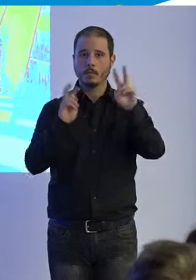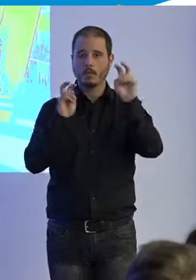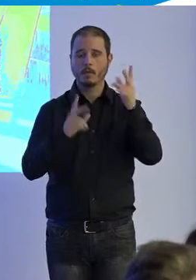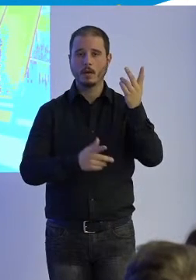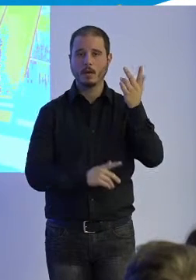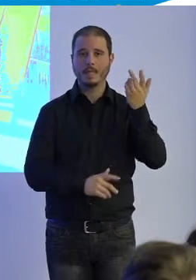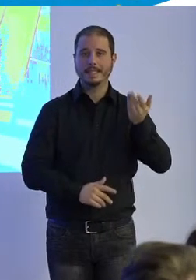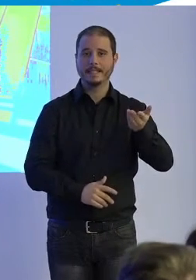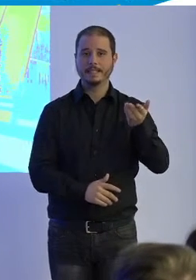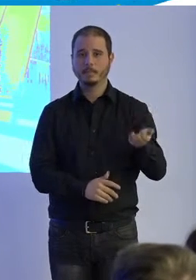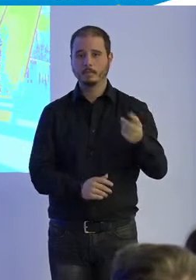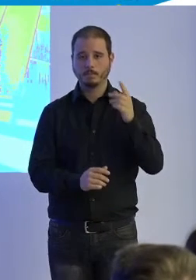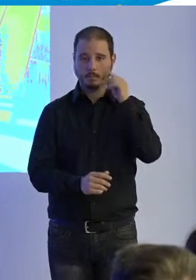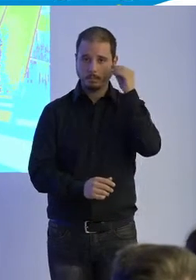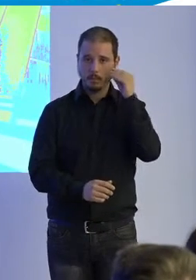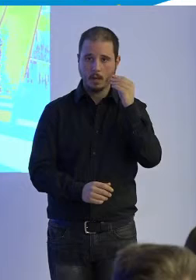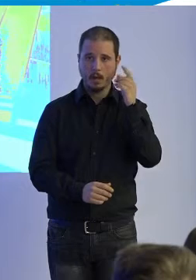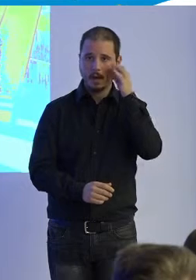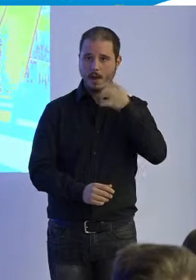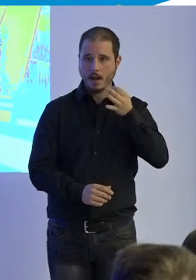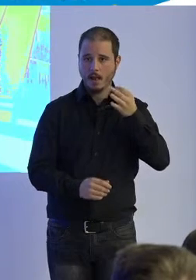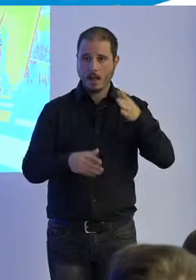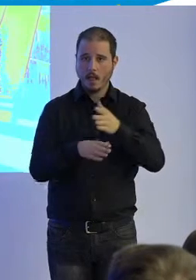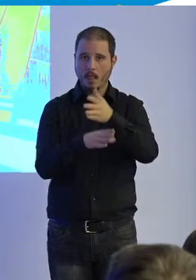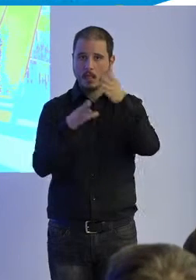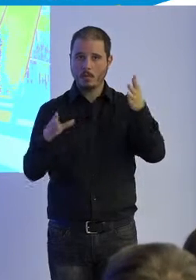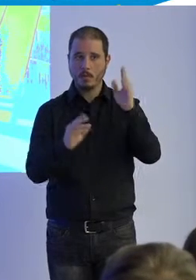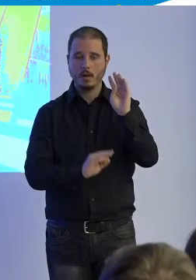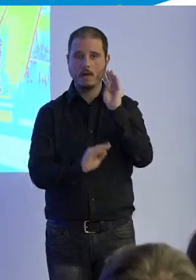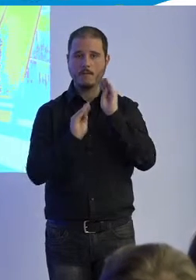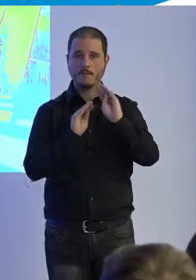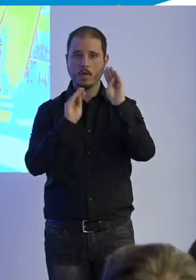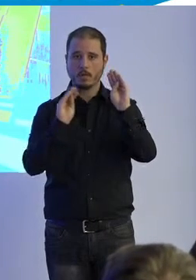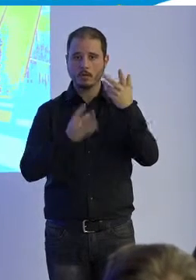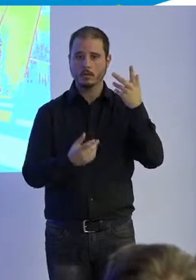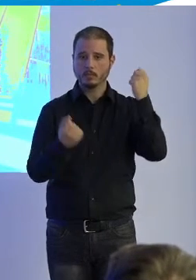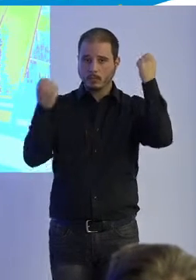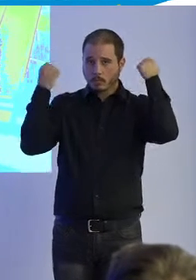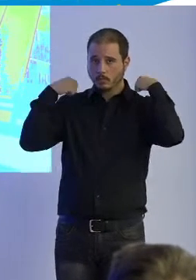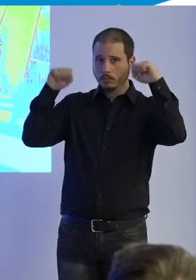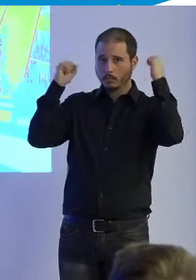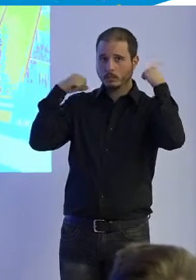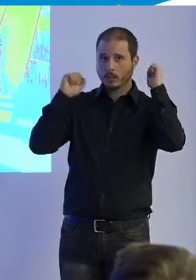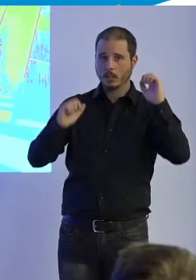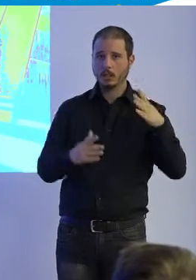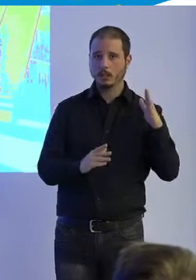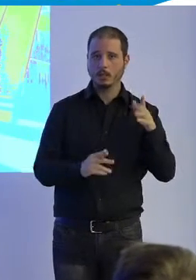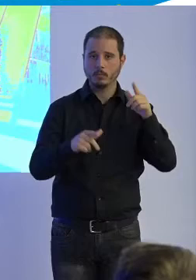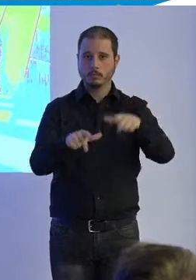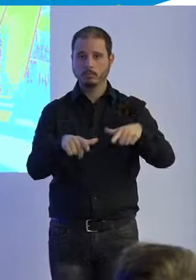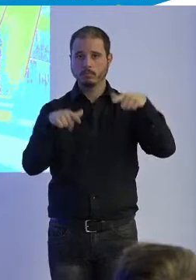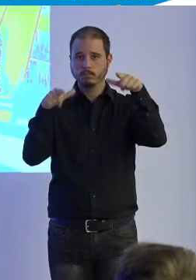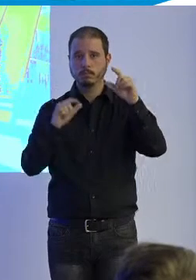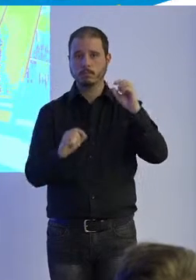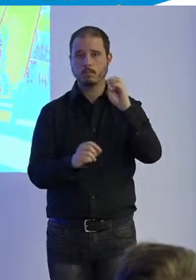formación. Estábamos hablando de prácticas que se integraban ya en portales web de formación tipo